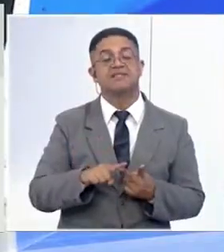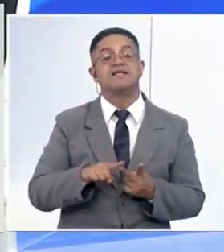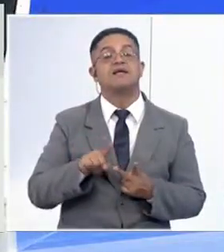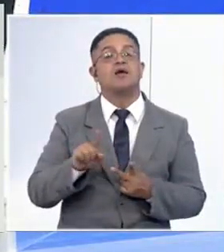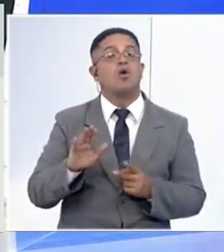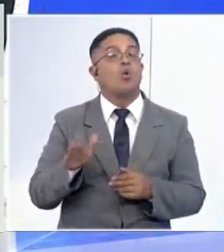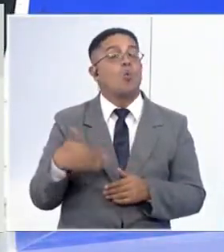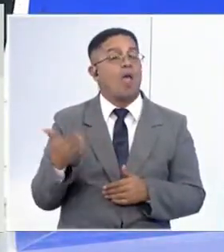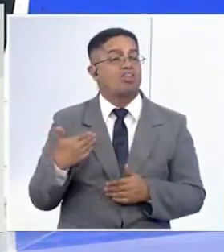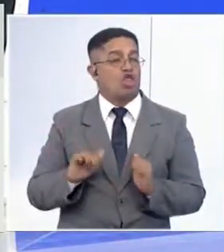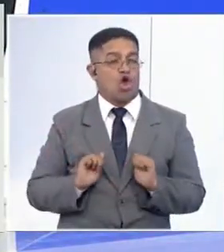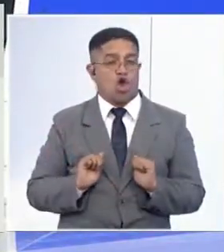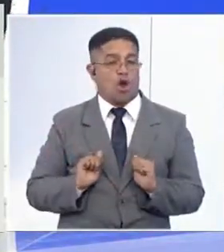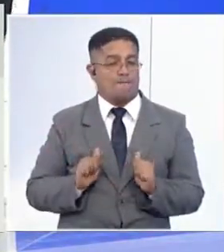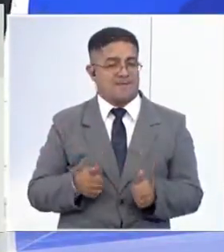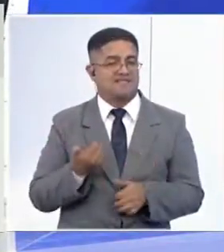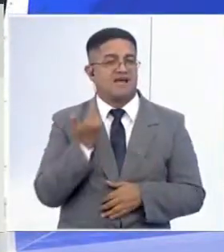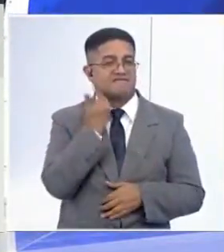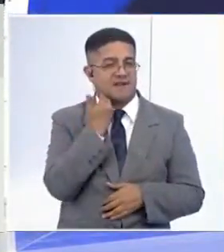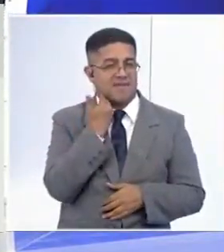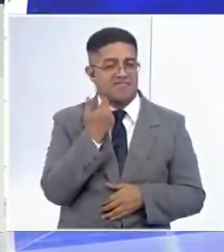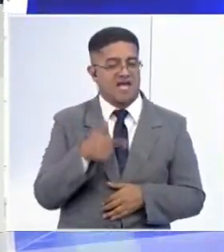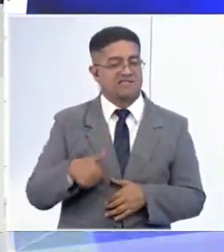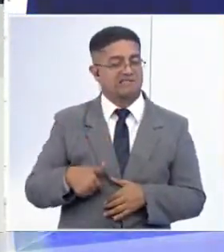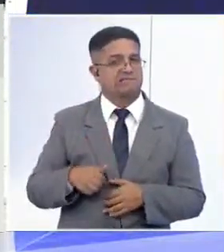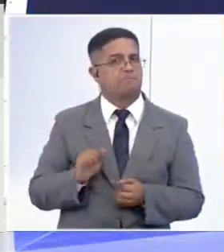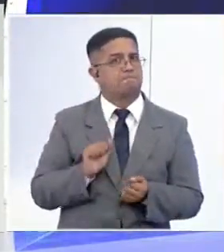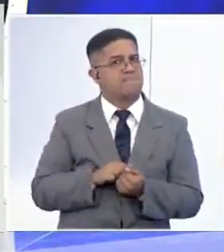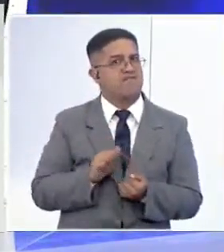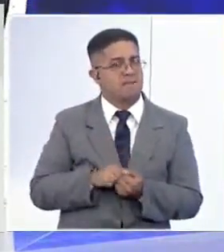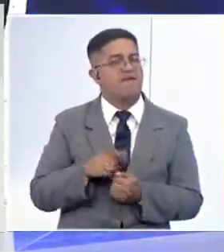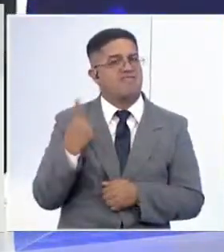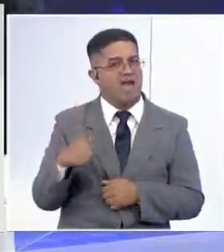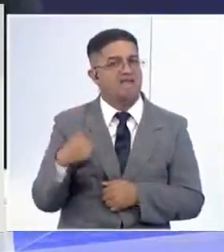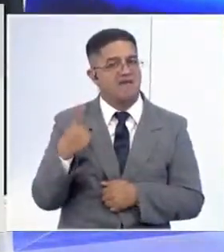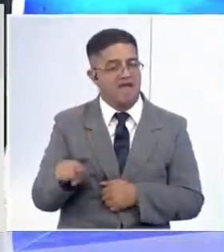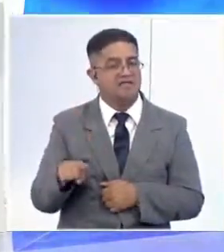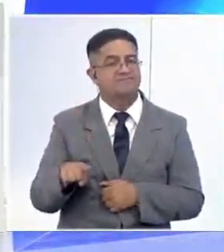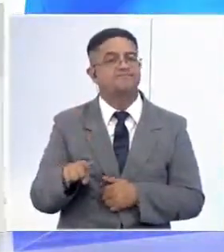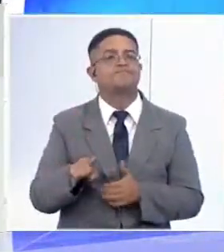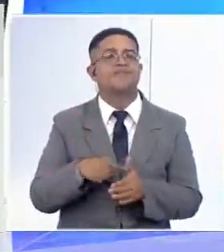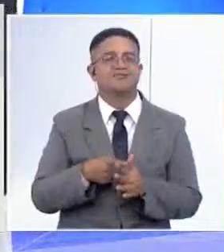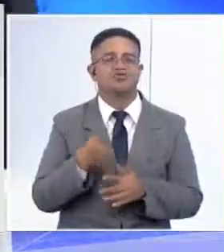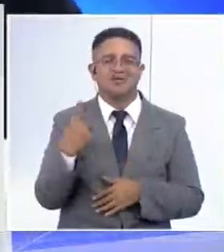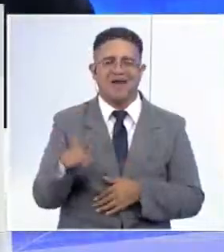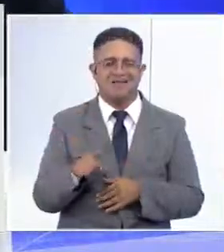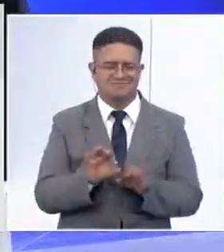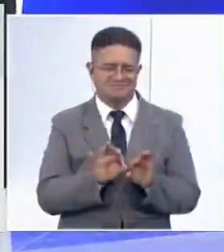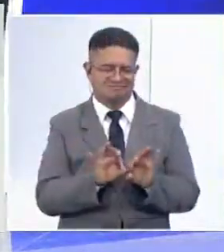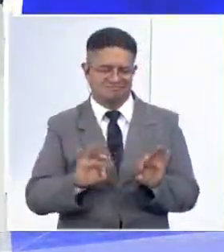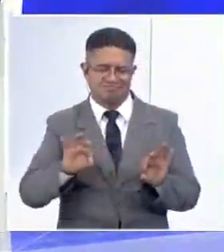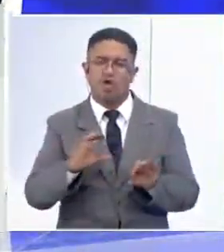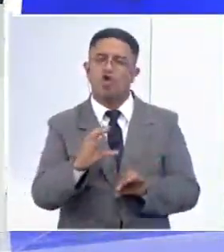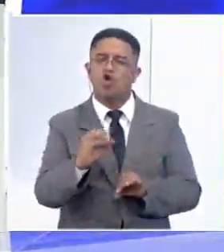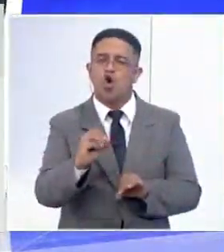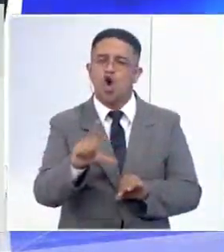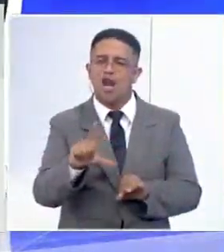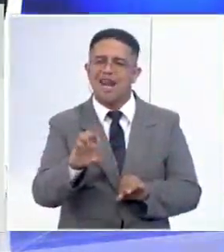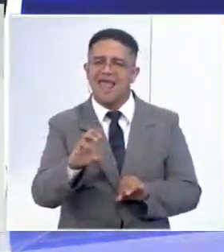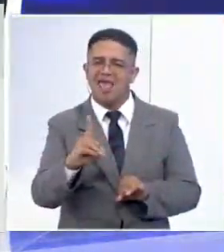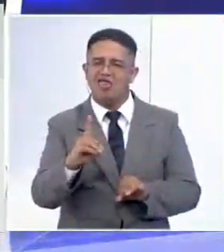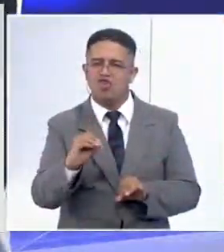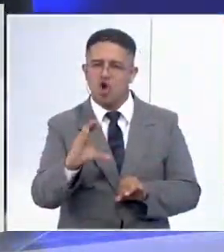Cuando se empieza a enfermar esa vesícula, nos dicen esos cálculos no salen. Entonces, tenemos ese coledo, que es esa conexión o esa